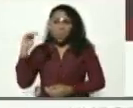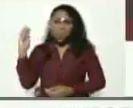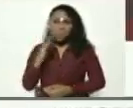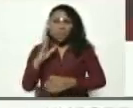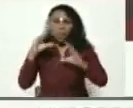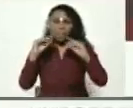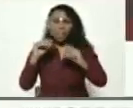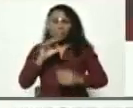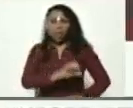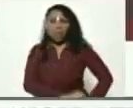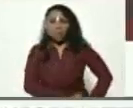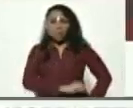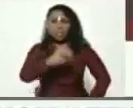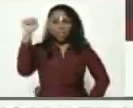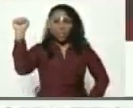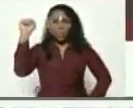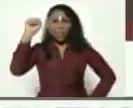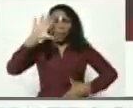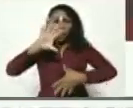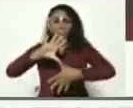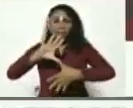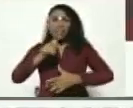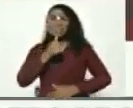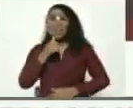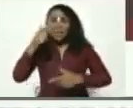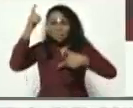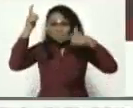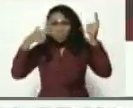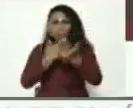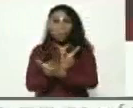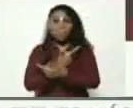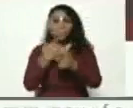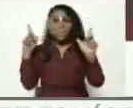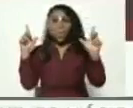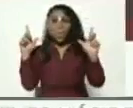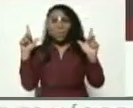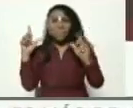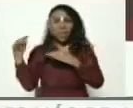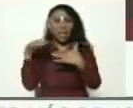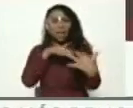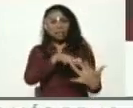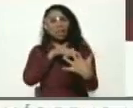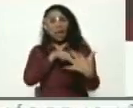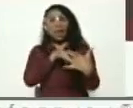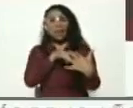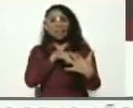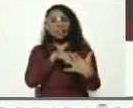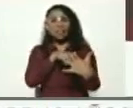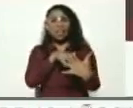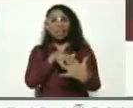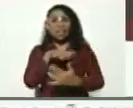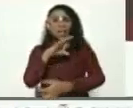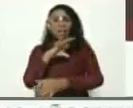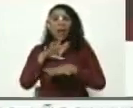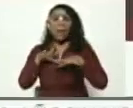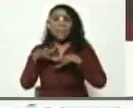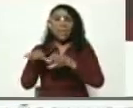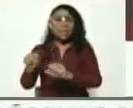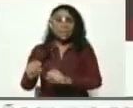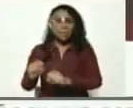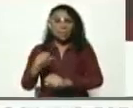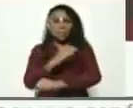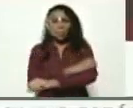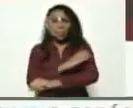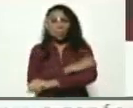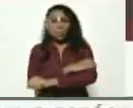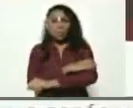del libertador de la América, a quien Chávez liberó de las guerras de la burguesía, de las garras de la burguesía, y